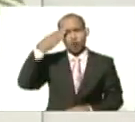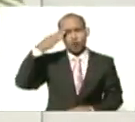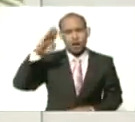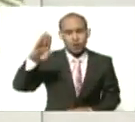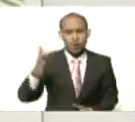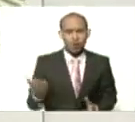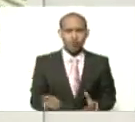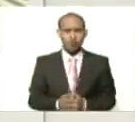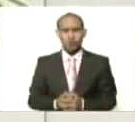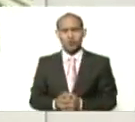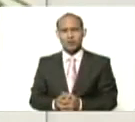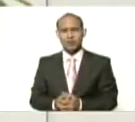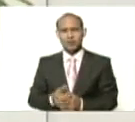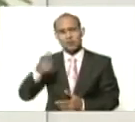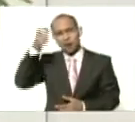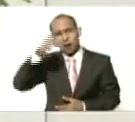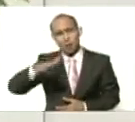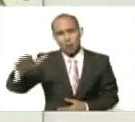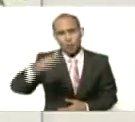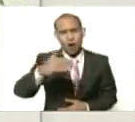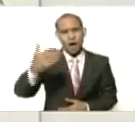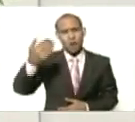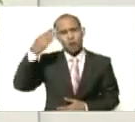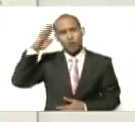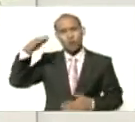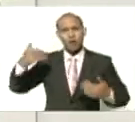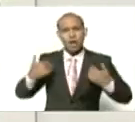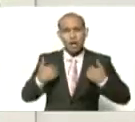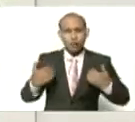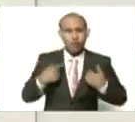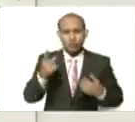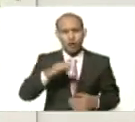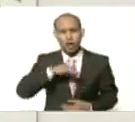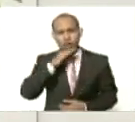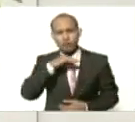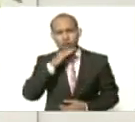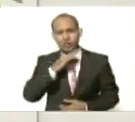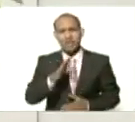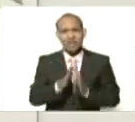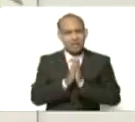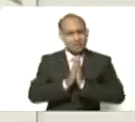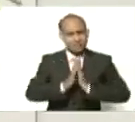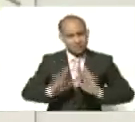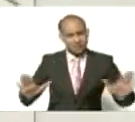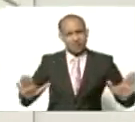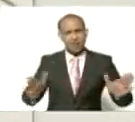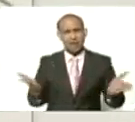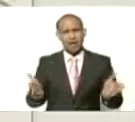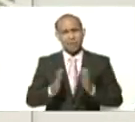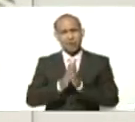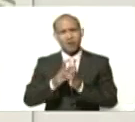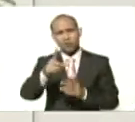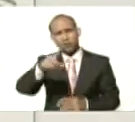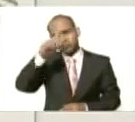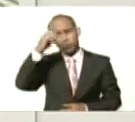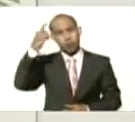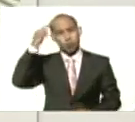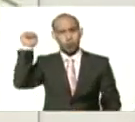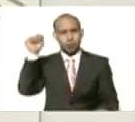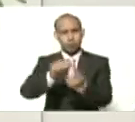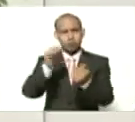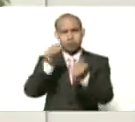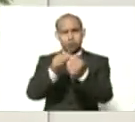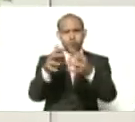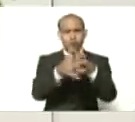penuria al pueblo de Cuba no alcanzan para que se den cuenta de la ignorancia y de la torpeza que